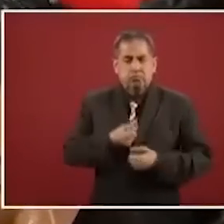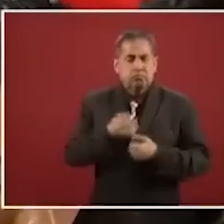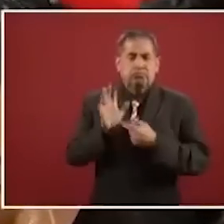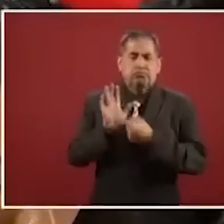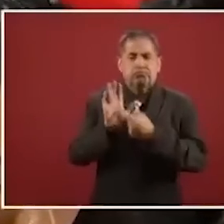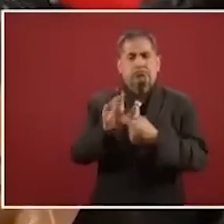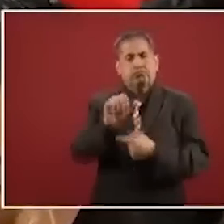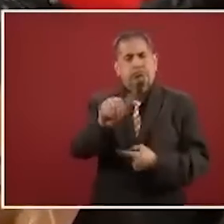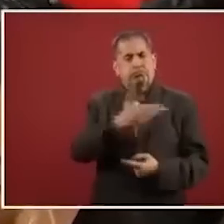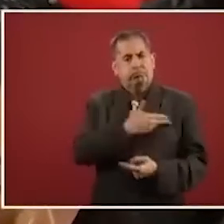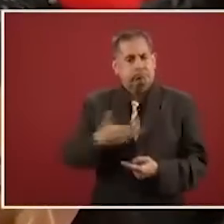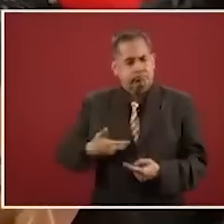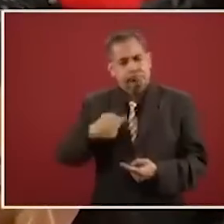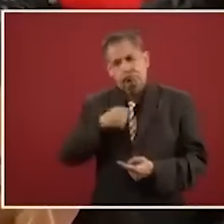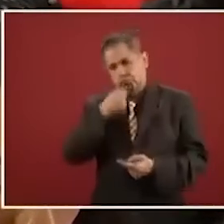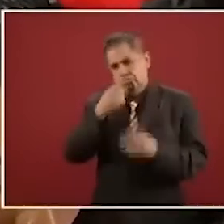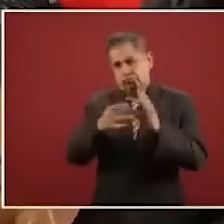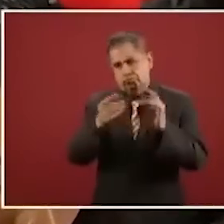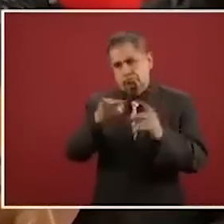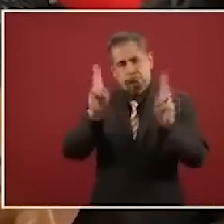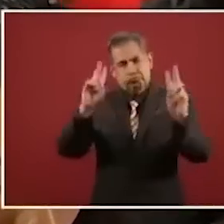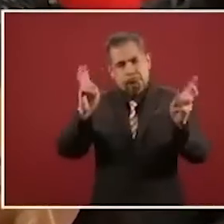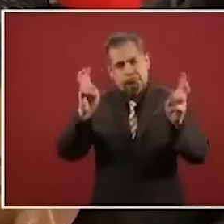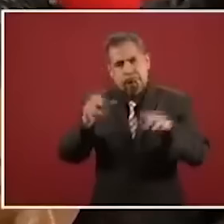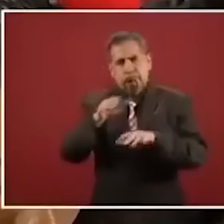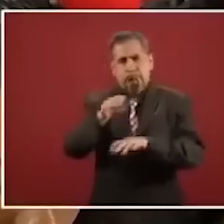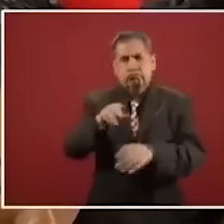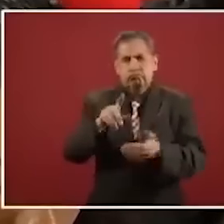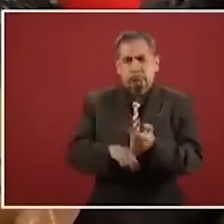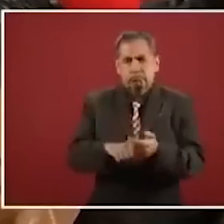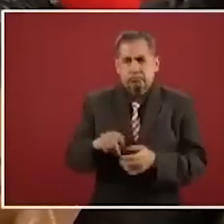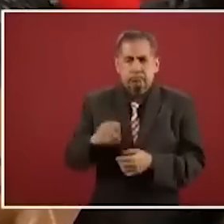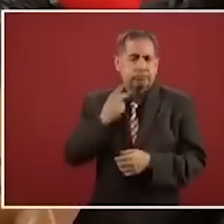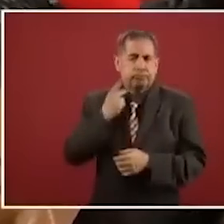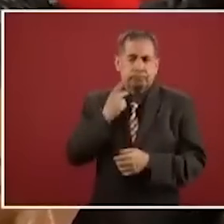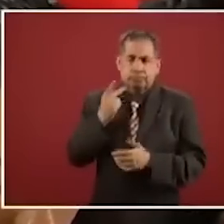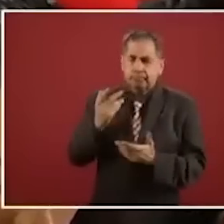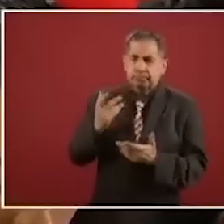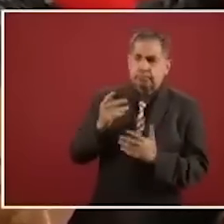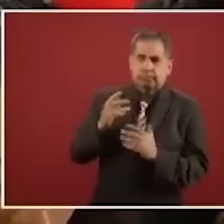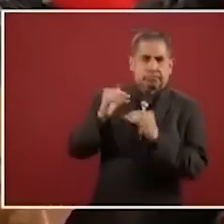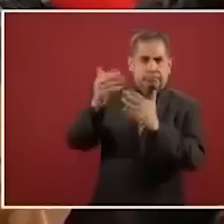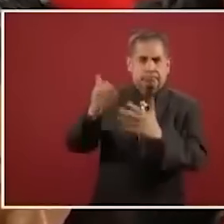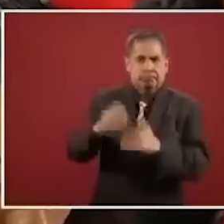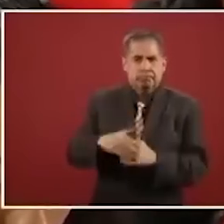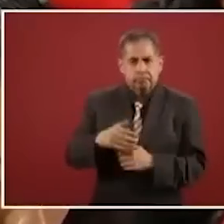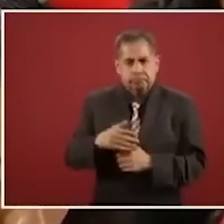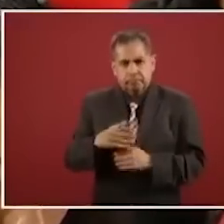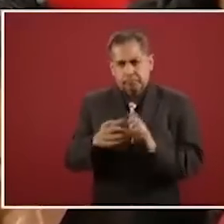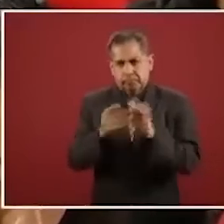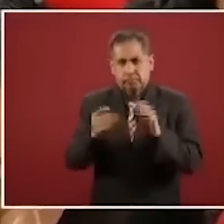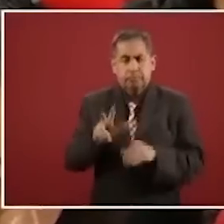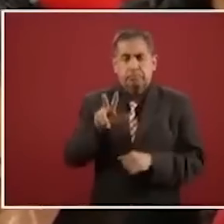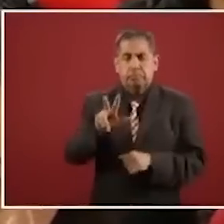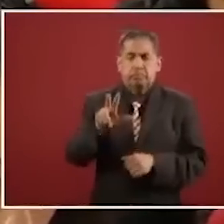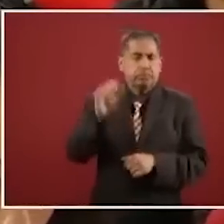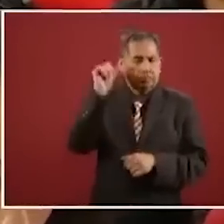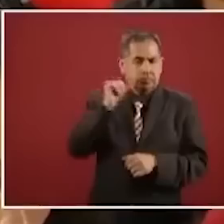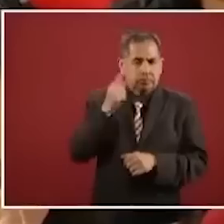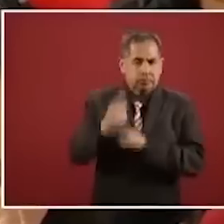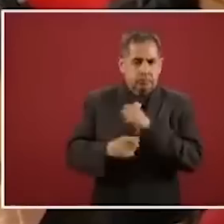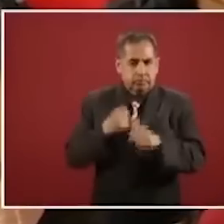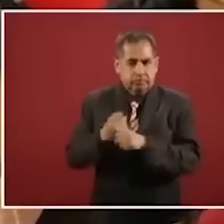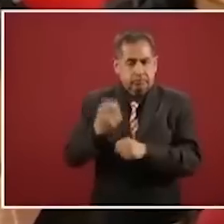señor presidente un tema con respecto a la política exterior. Le planteo, el 18 de abril del año